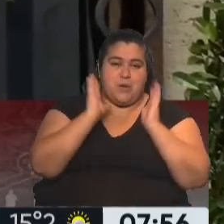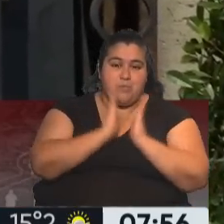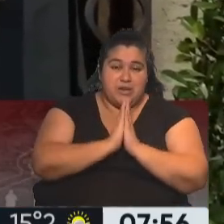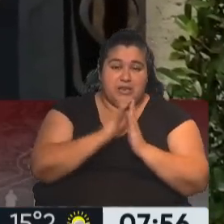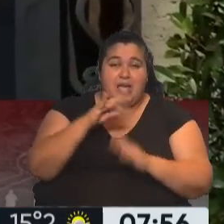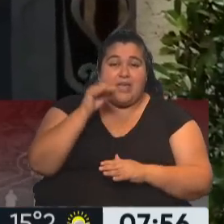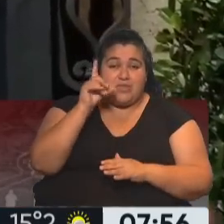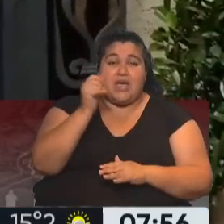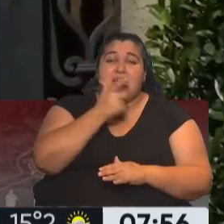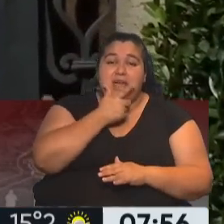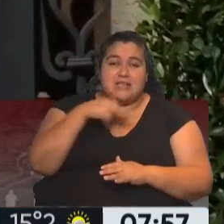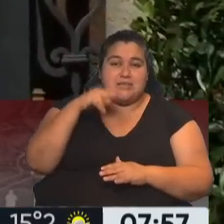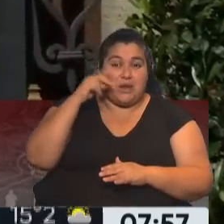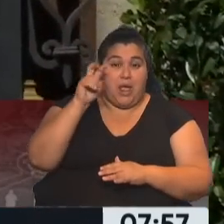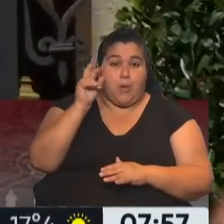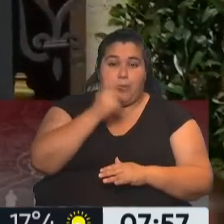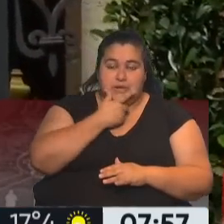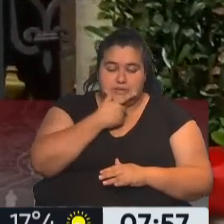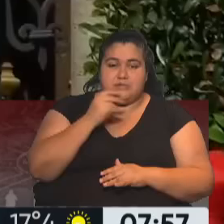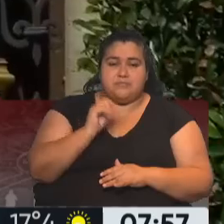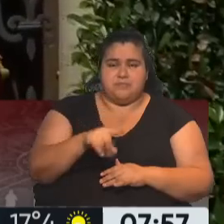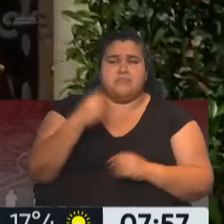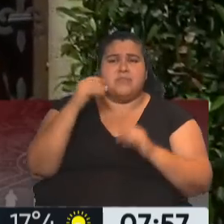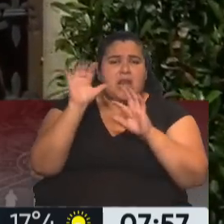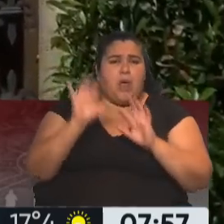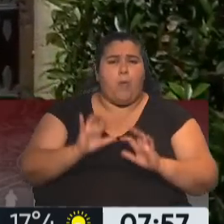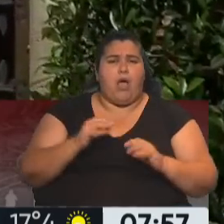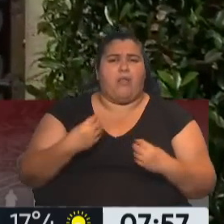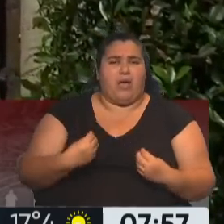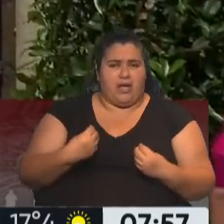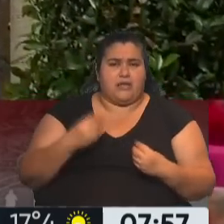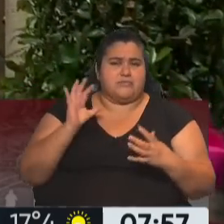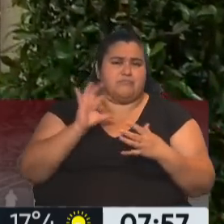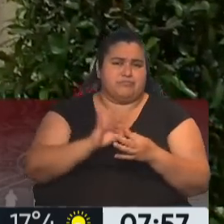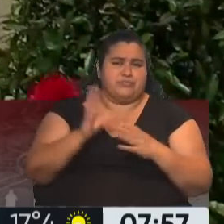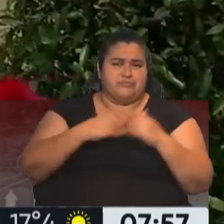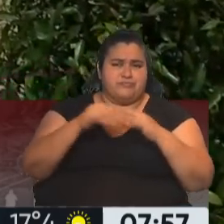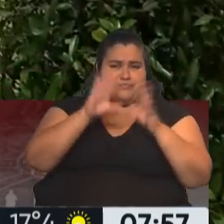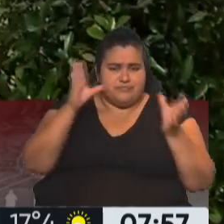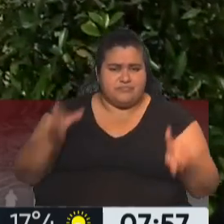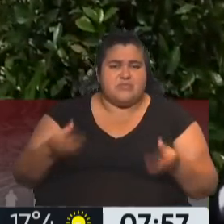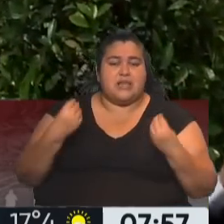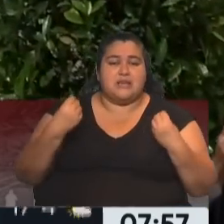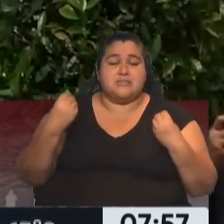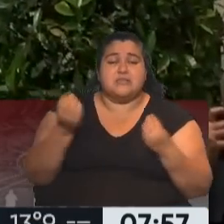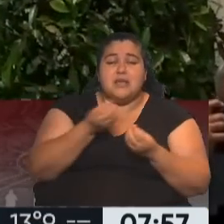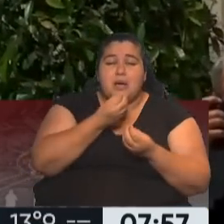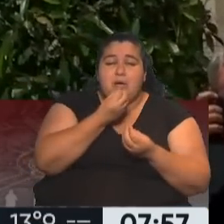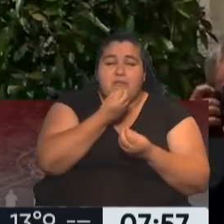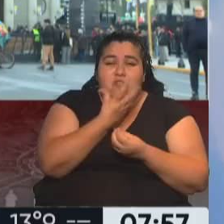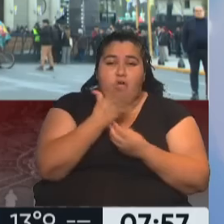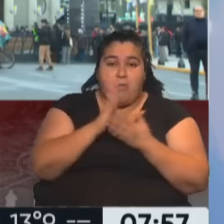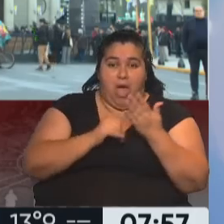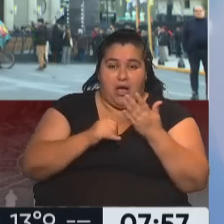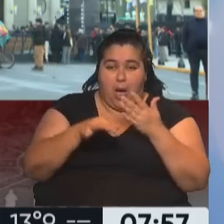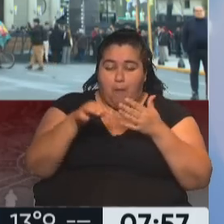y para emular la nevada que dio origen a la construcción de la basílica, se hace una lluvia de pétalos de rosa